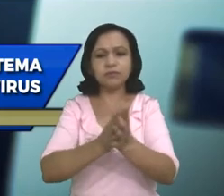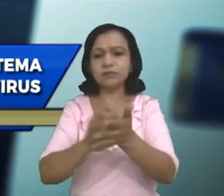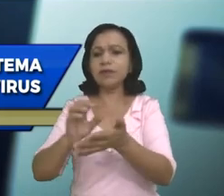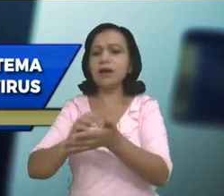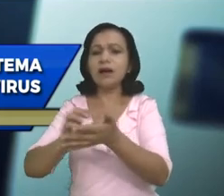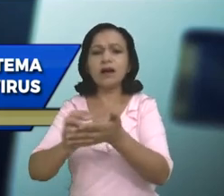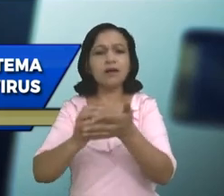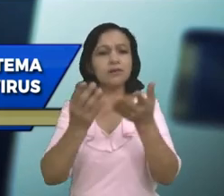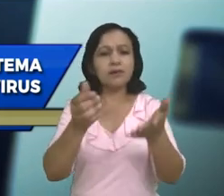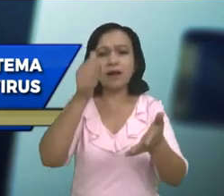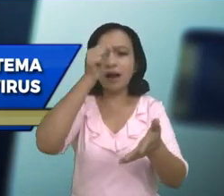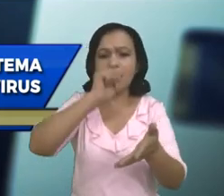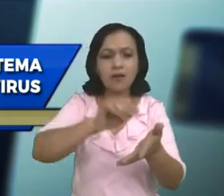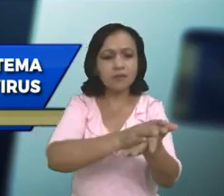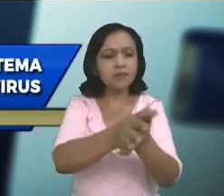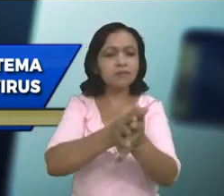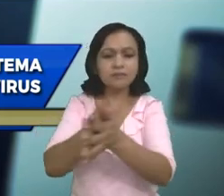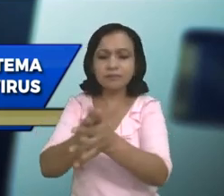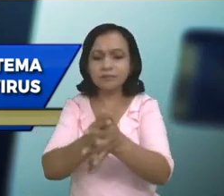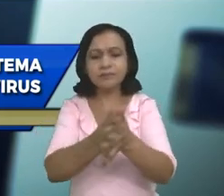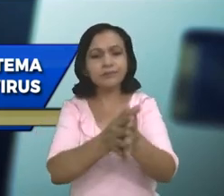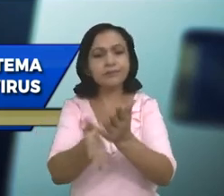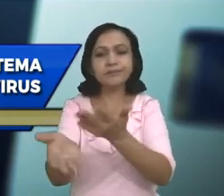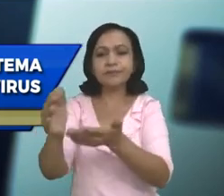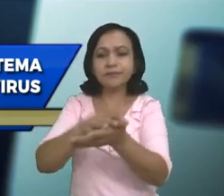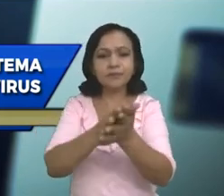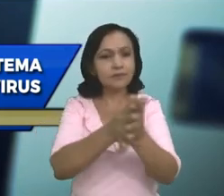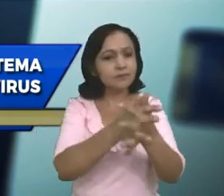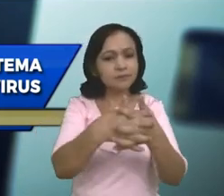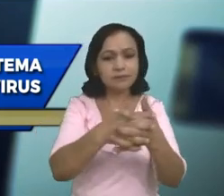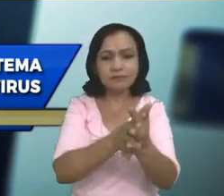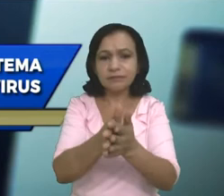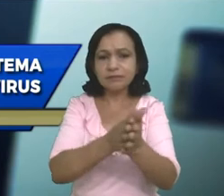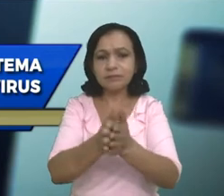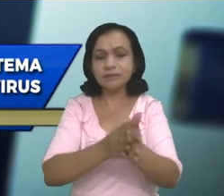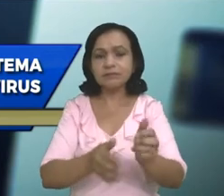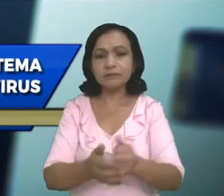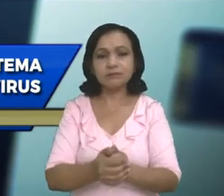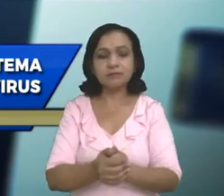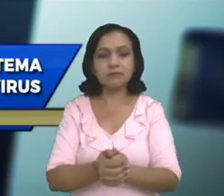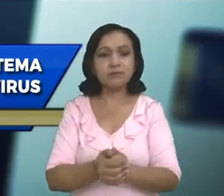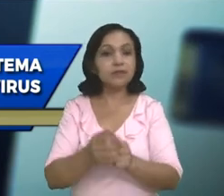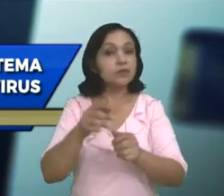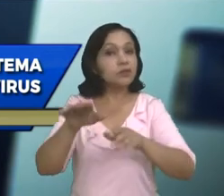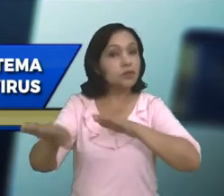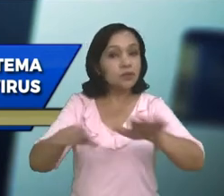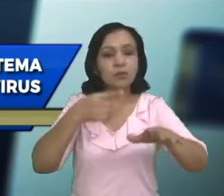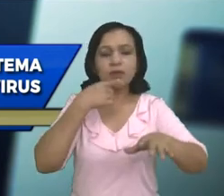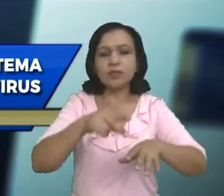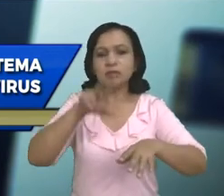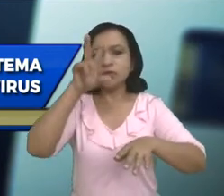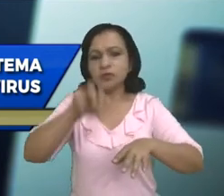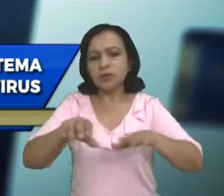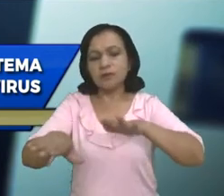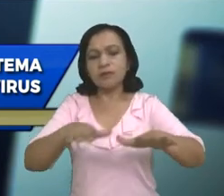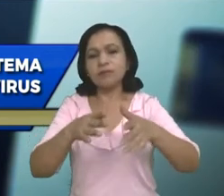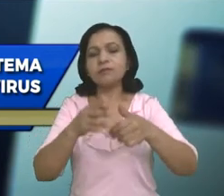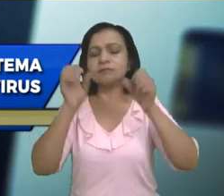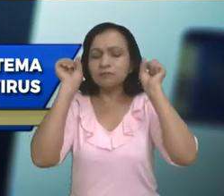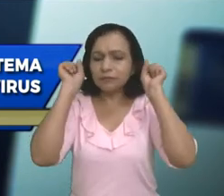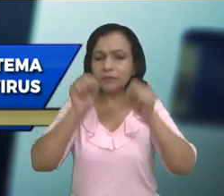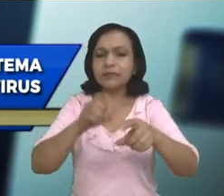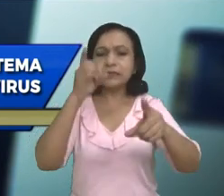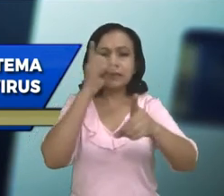todos lados agua tenemos en todos lados y podemos no hay no hay justificación para no hacer se ha grabado en las manos